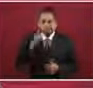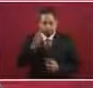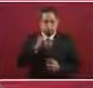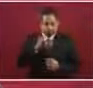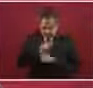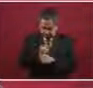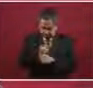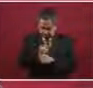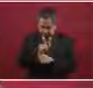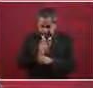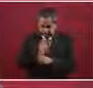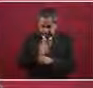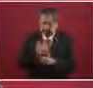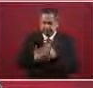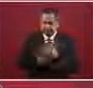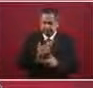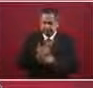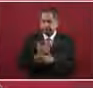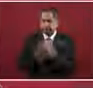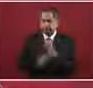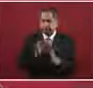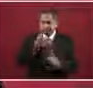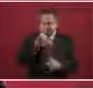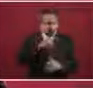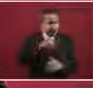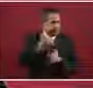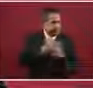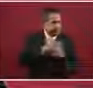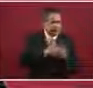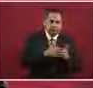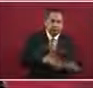avanzar en darle credibilidad